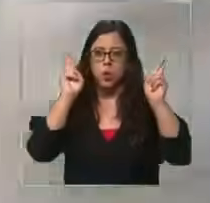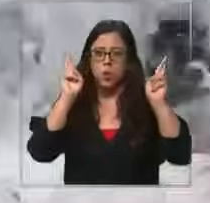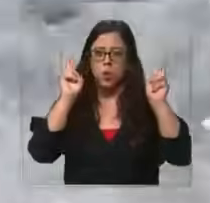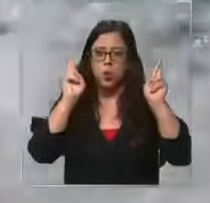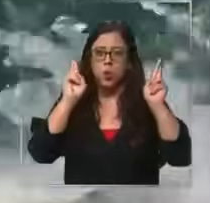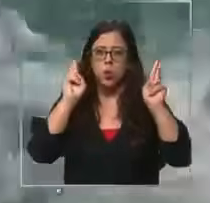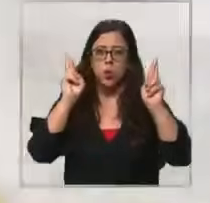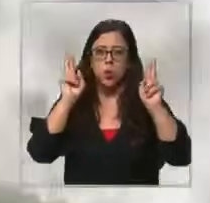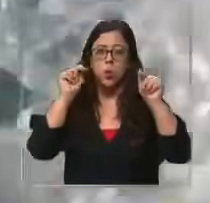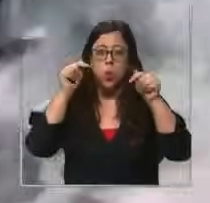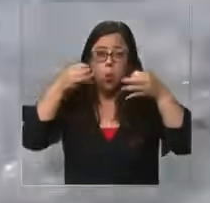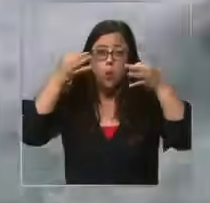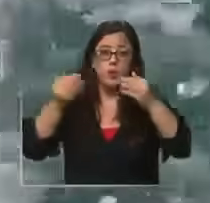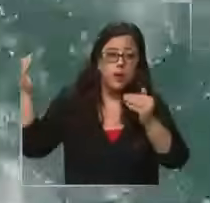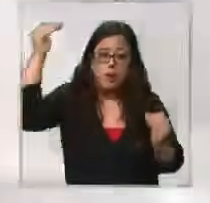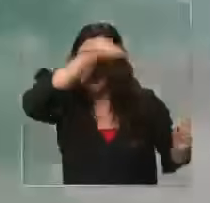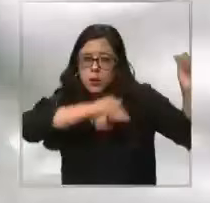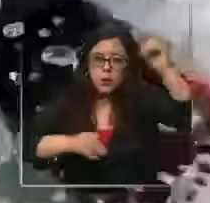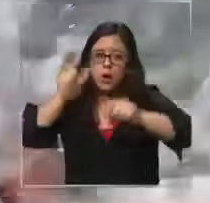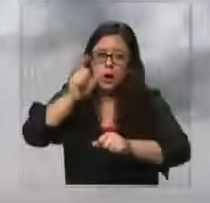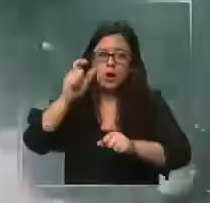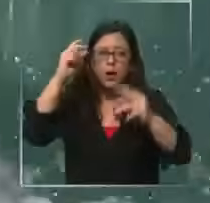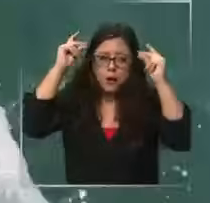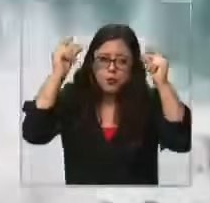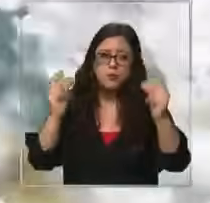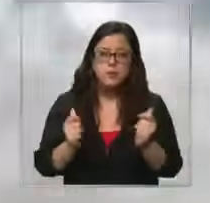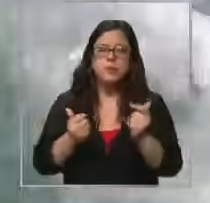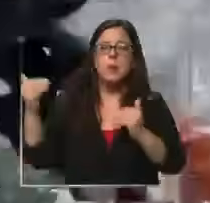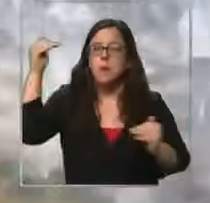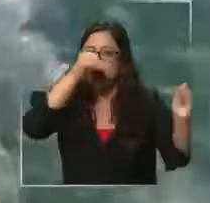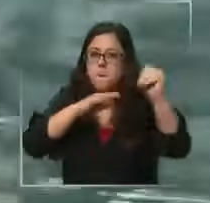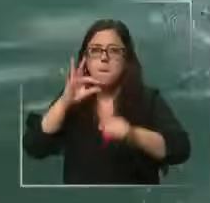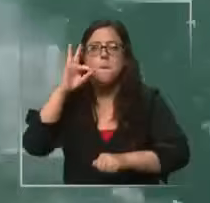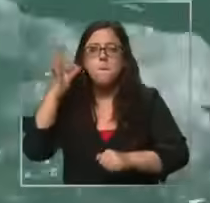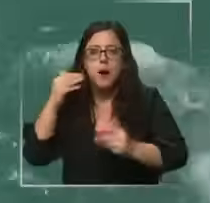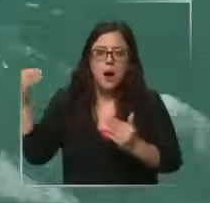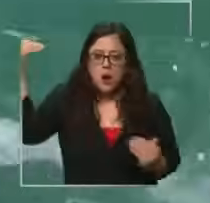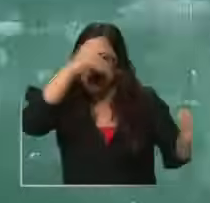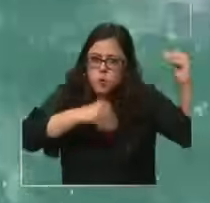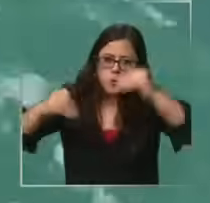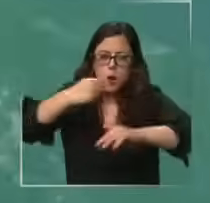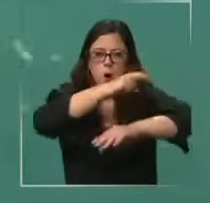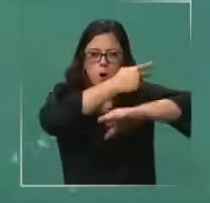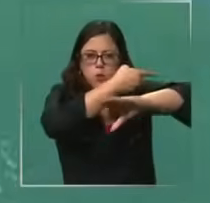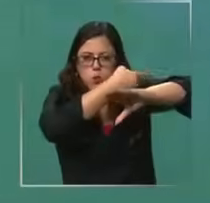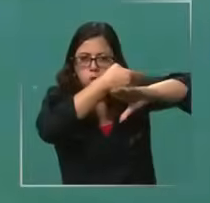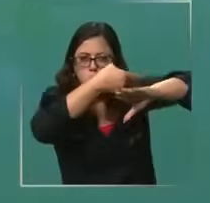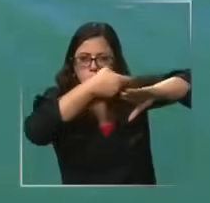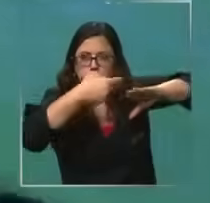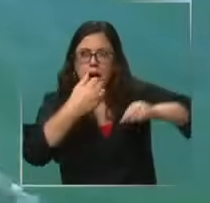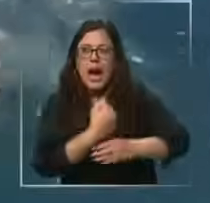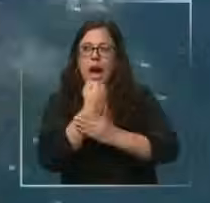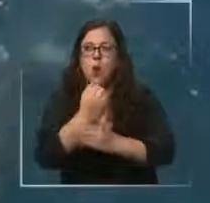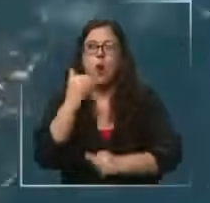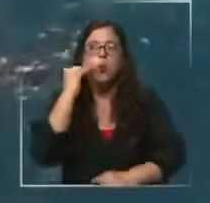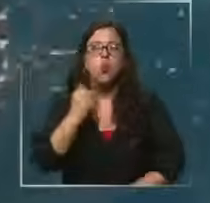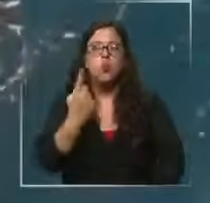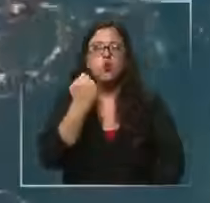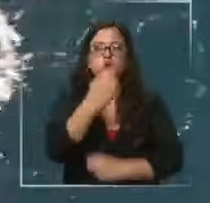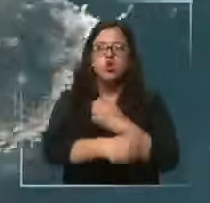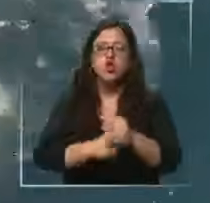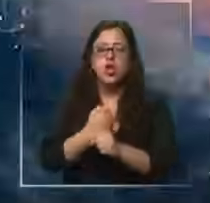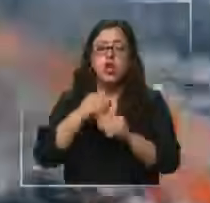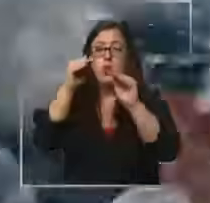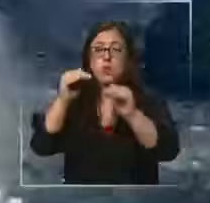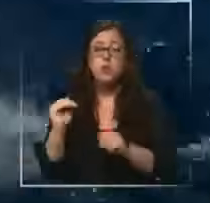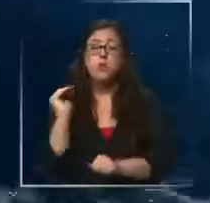Son las brazadas de un rescatista profesional en Playa Amarilla. Nadaba a toda velocidad para rescatar a una niña de 11 años. Con la